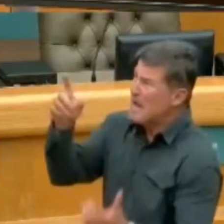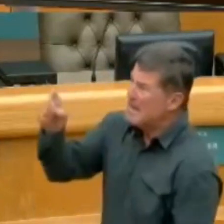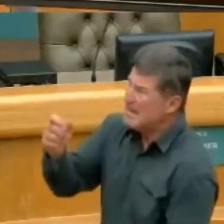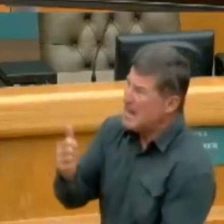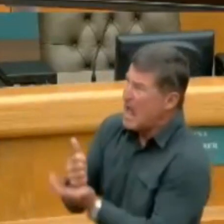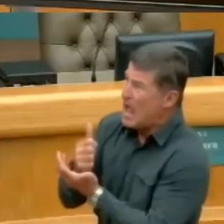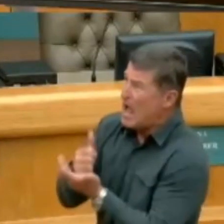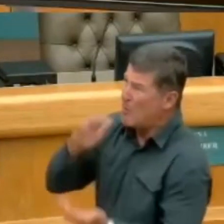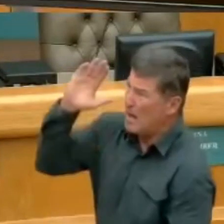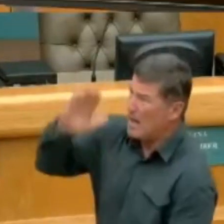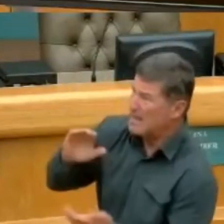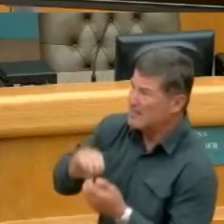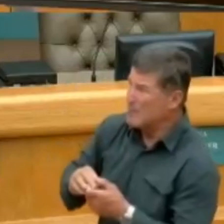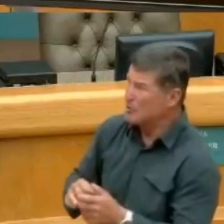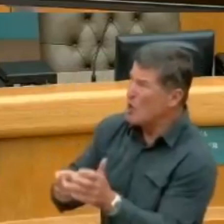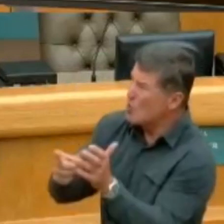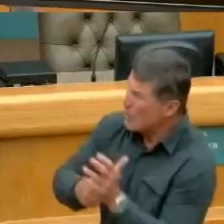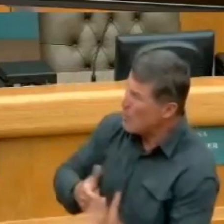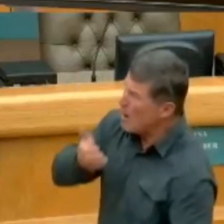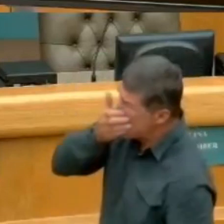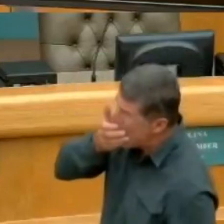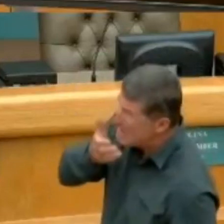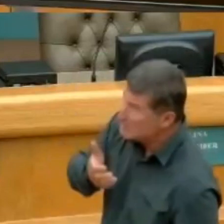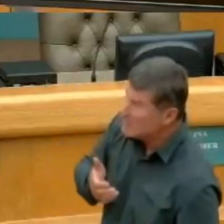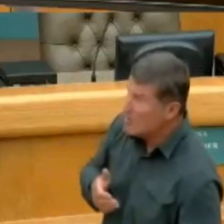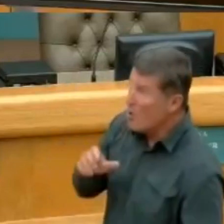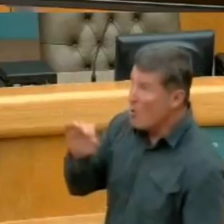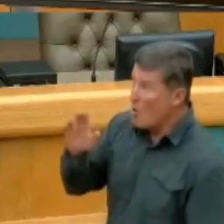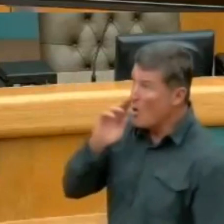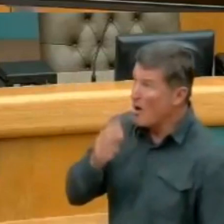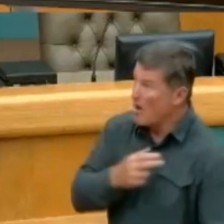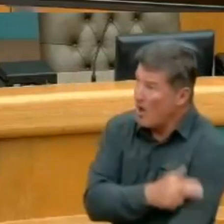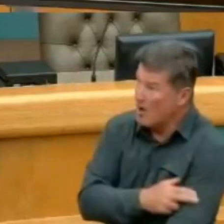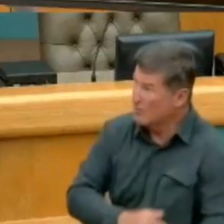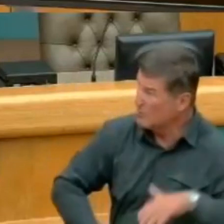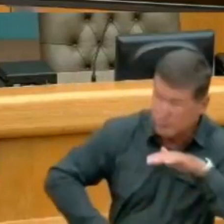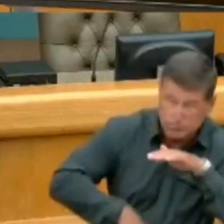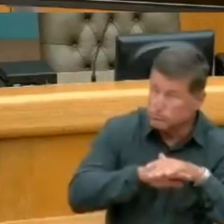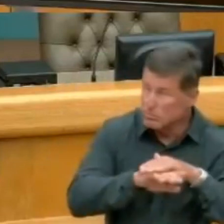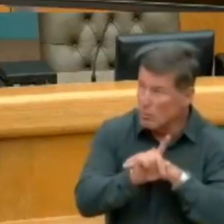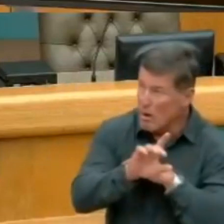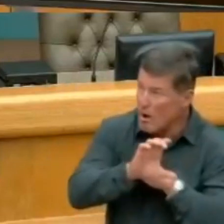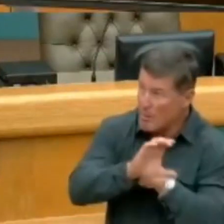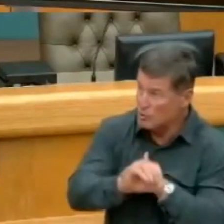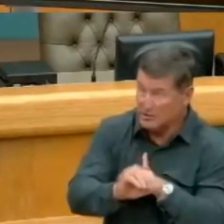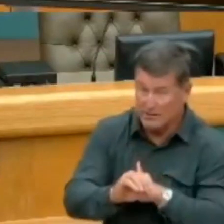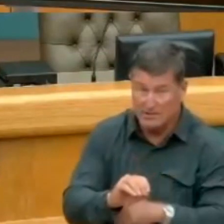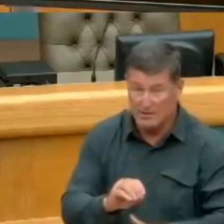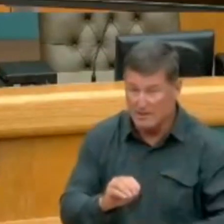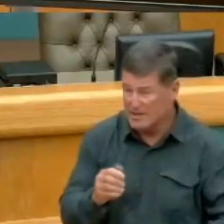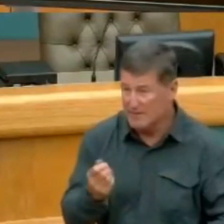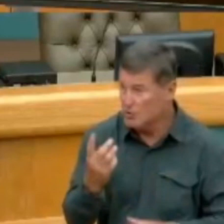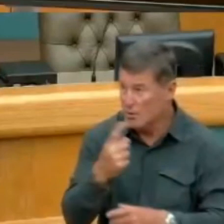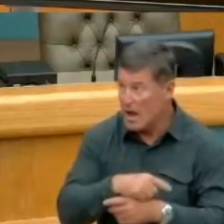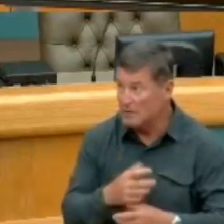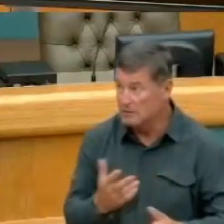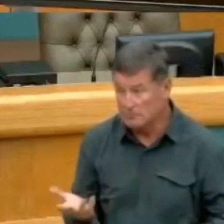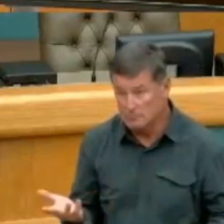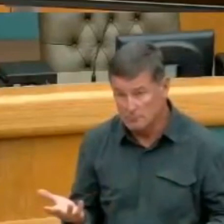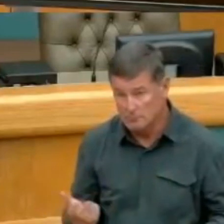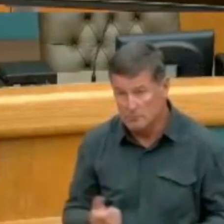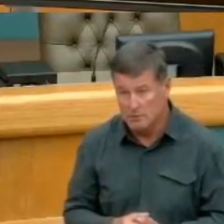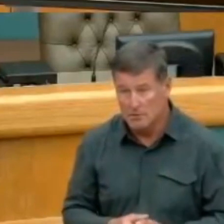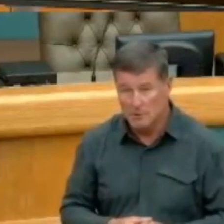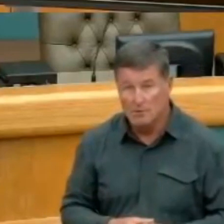todos los lugares necesitamos hacer todo lo posible para disminuir los números ya que lo contrario estaremos en un 100 por ciento en unos días y ya